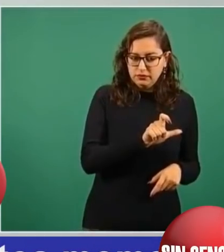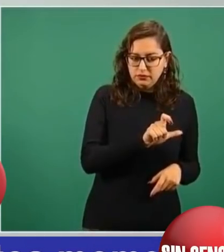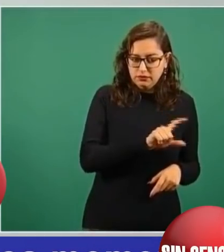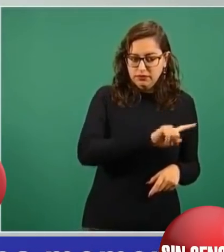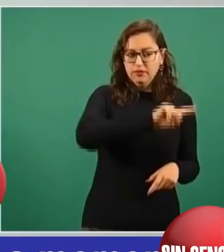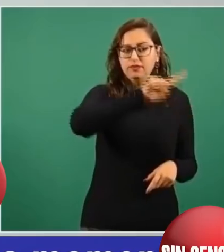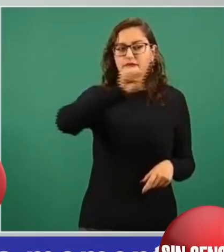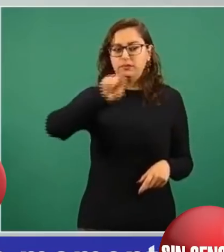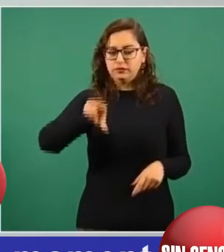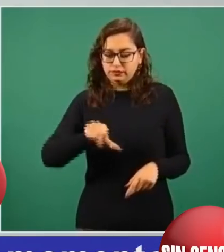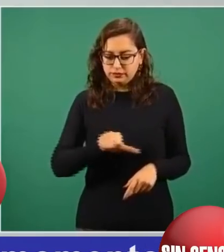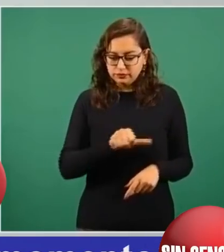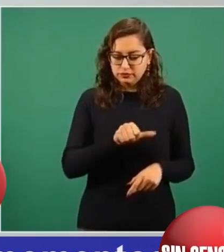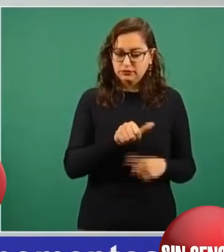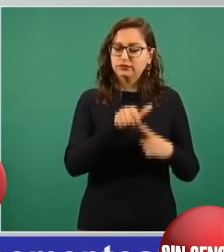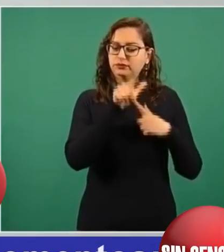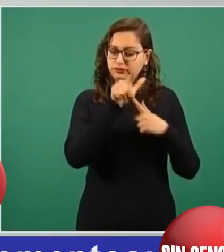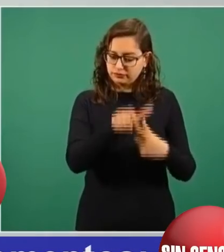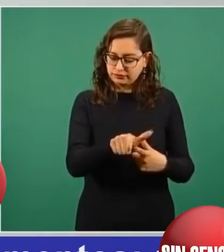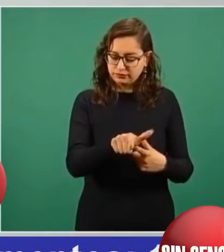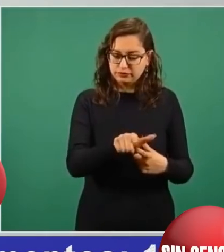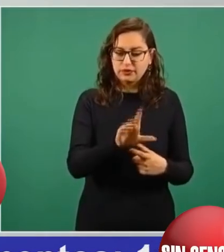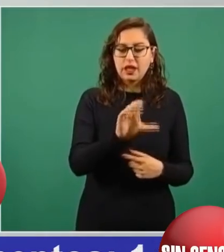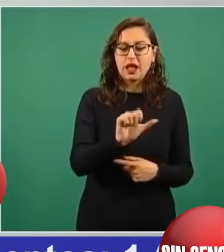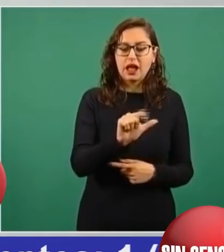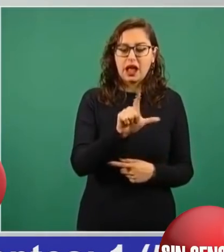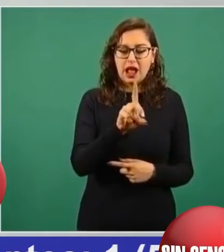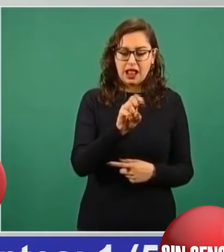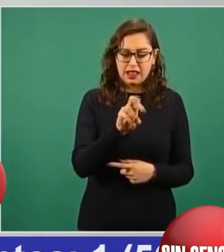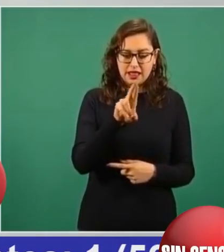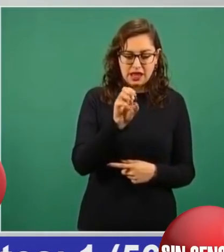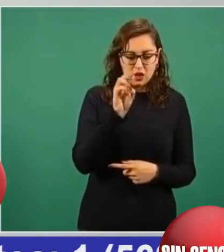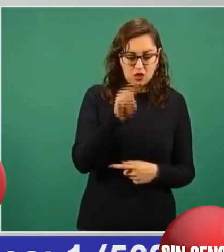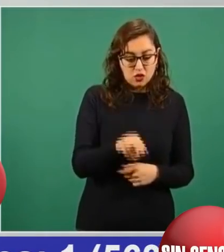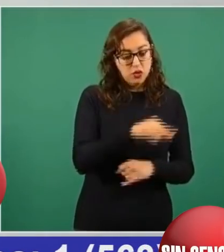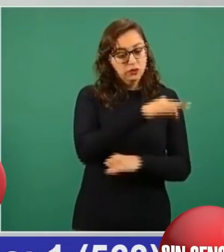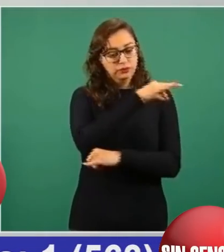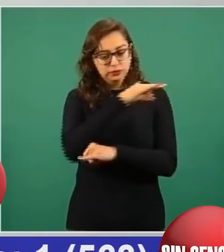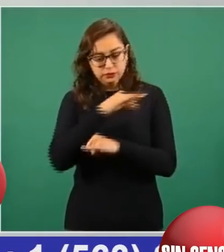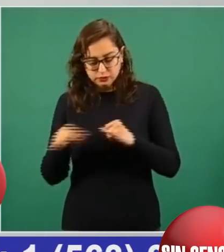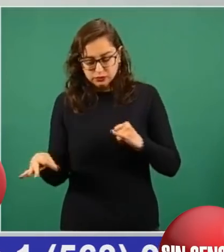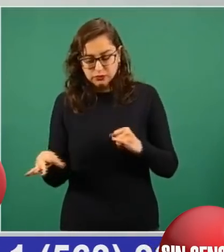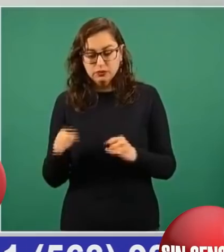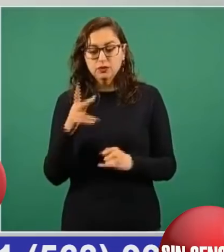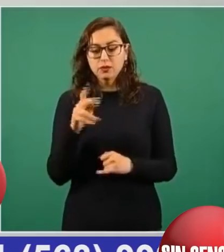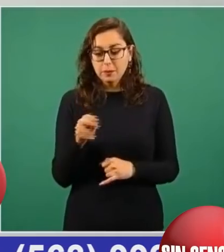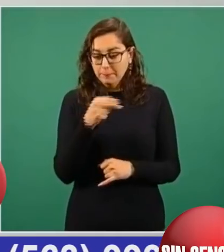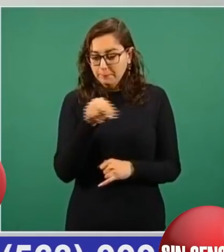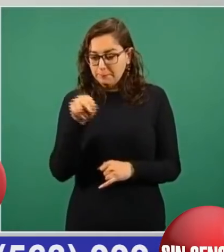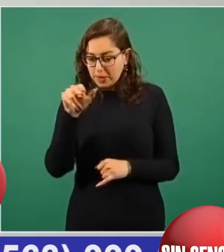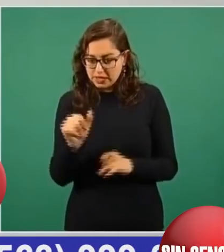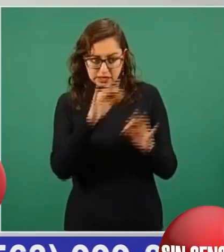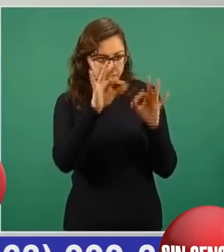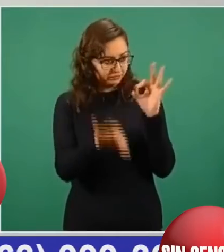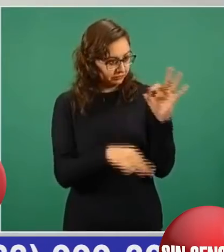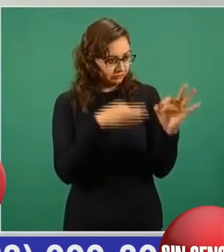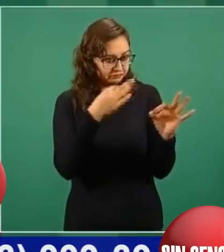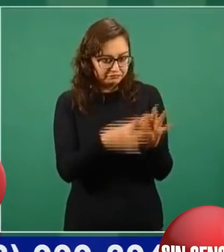la siguió el presidente Calderón, la terminó, como tú lo mencionas, el presidente Peña.